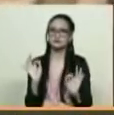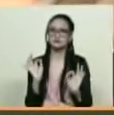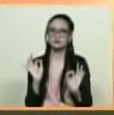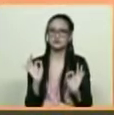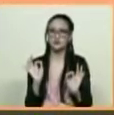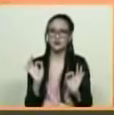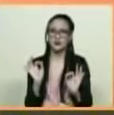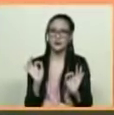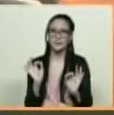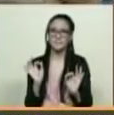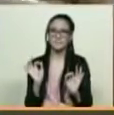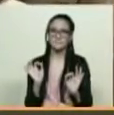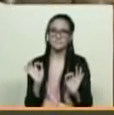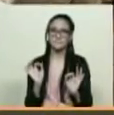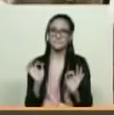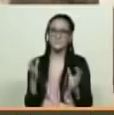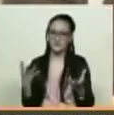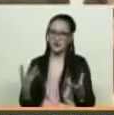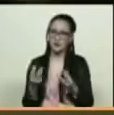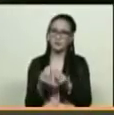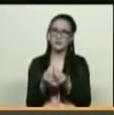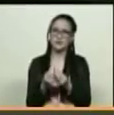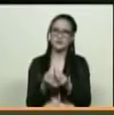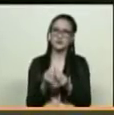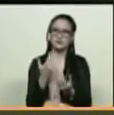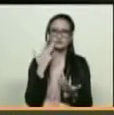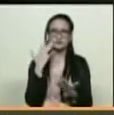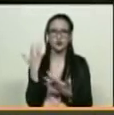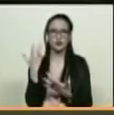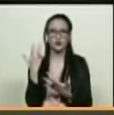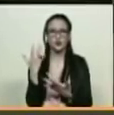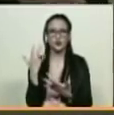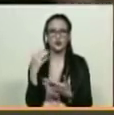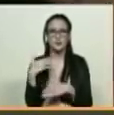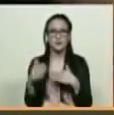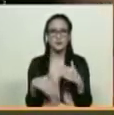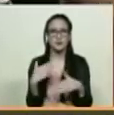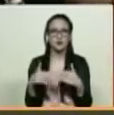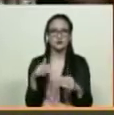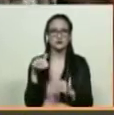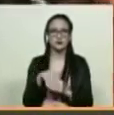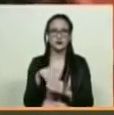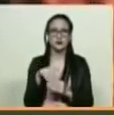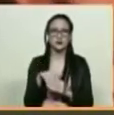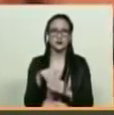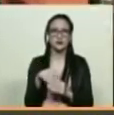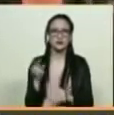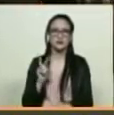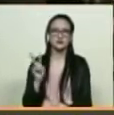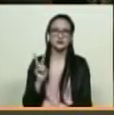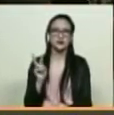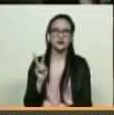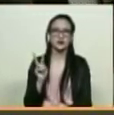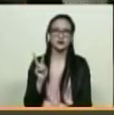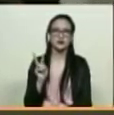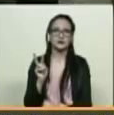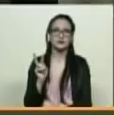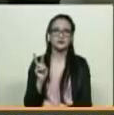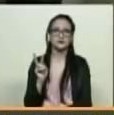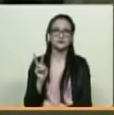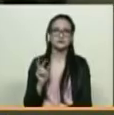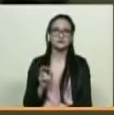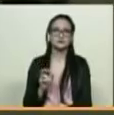nivel para el acompañamiento y observación del proceso electoral venezolano. De igual manera,